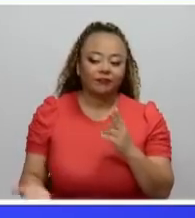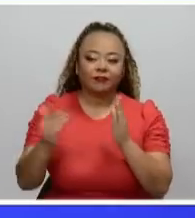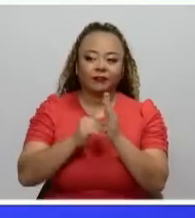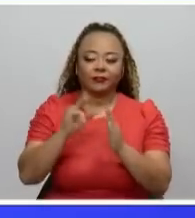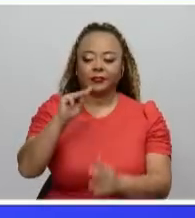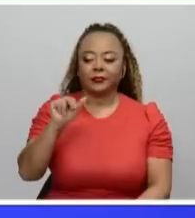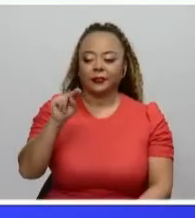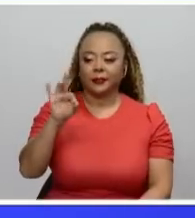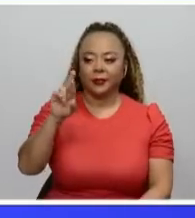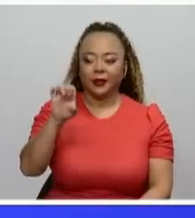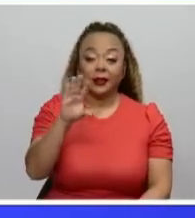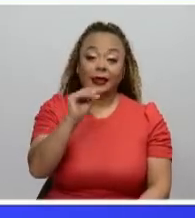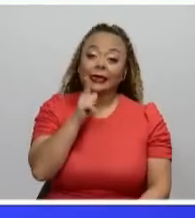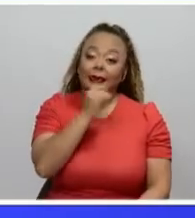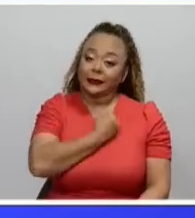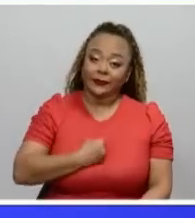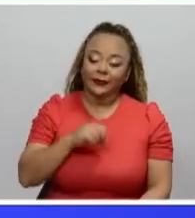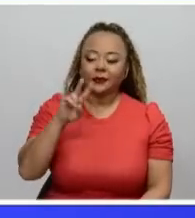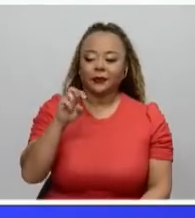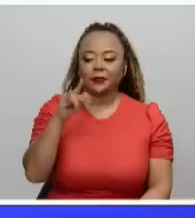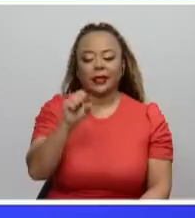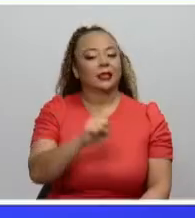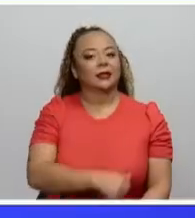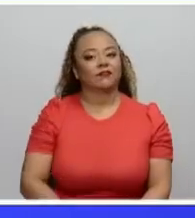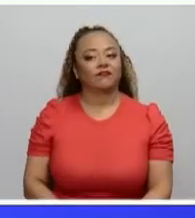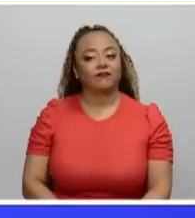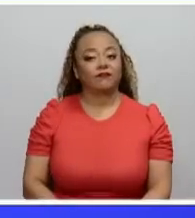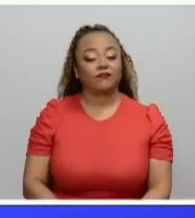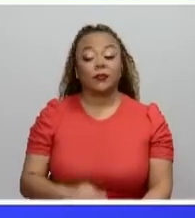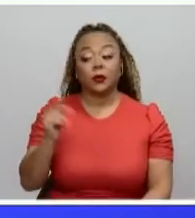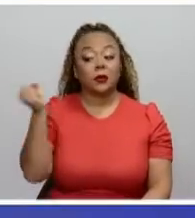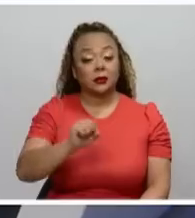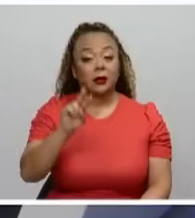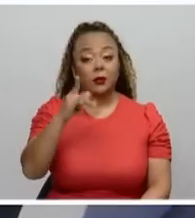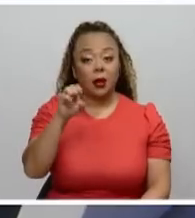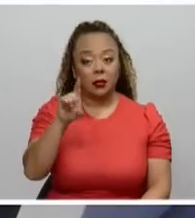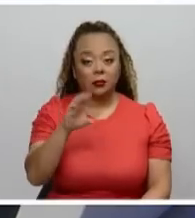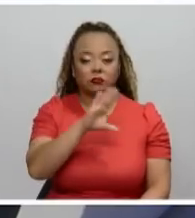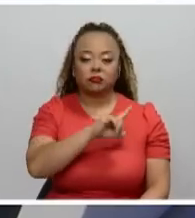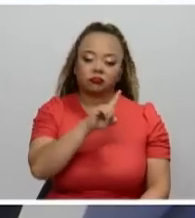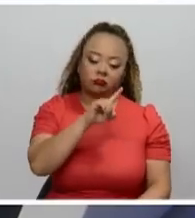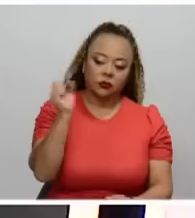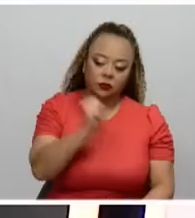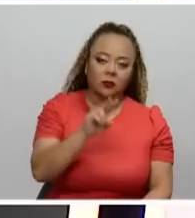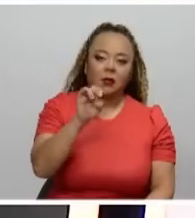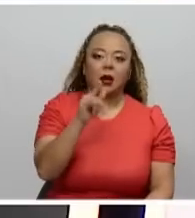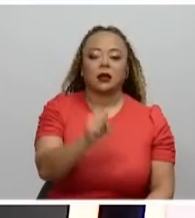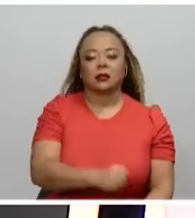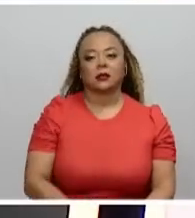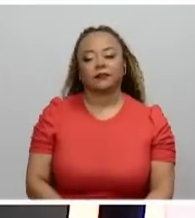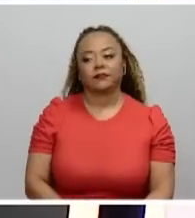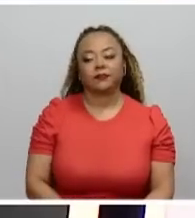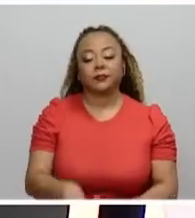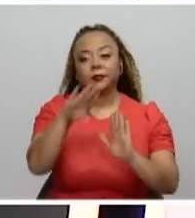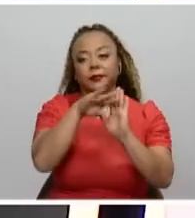manfred y el que terminan sacrificando esa Venegas pero si no estuviera manfred O estaría Venegas Bueno ahí está la lista de